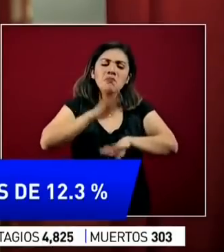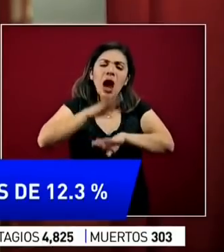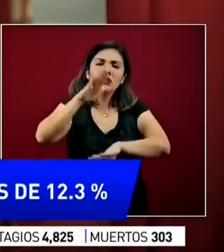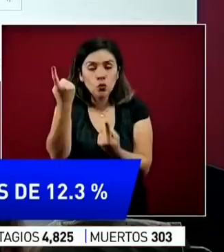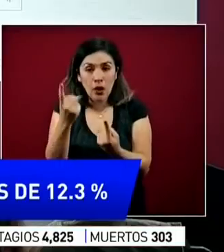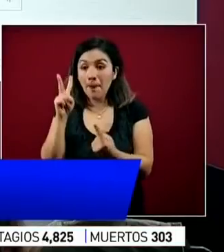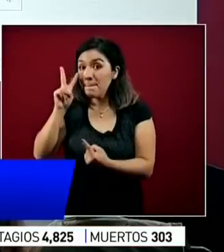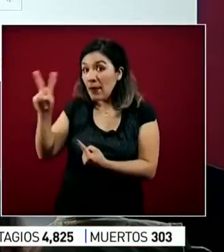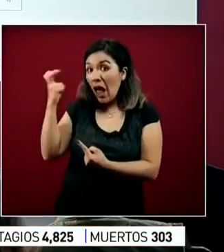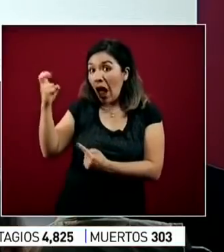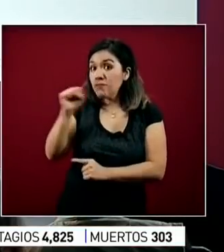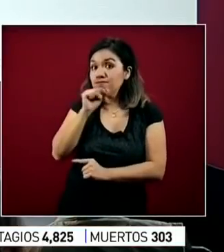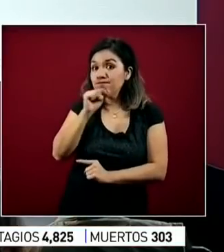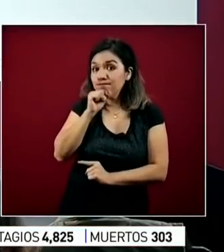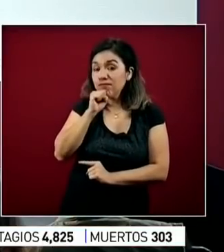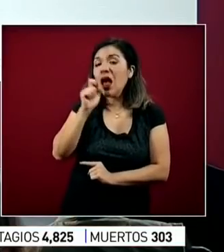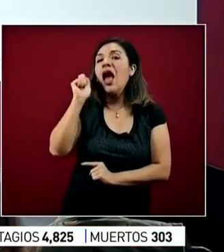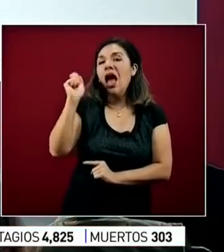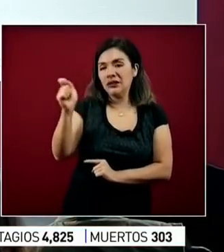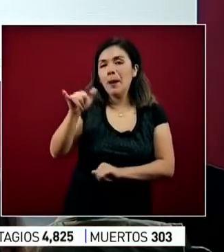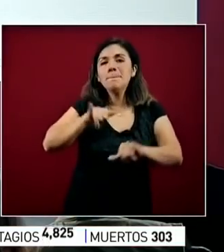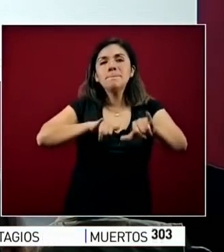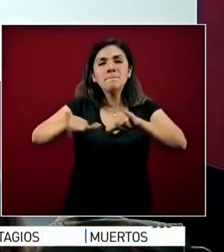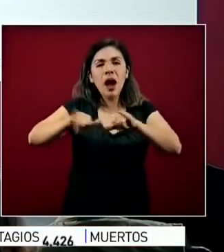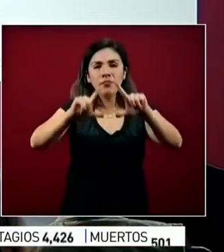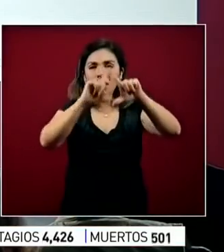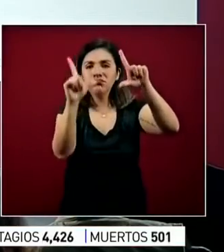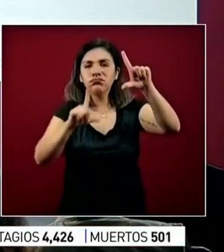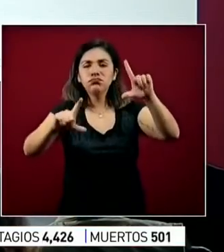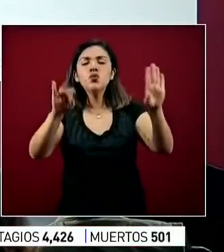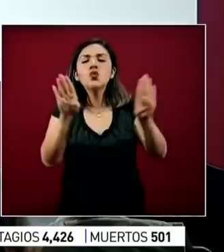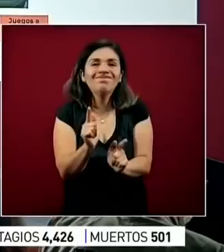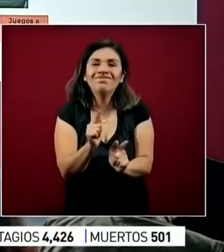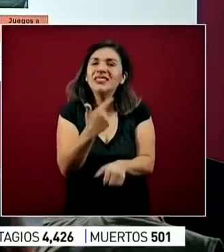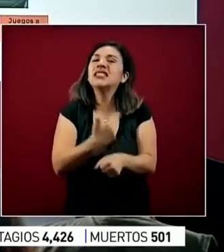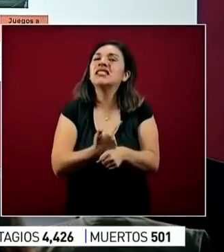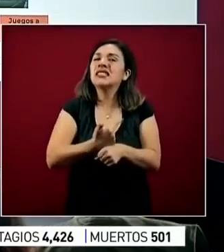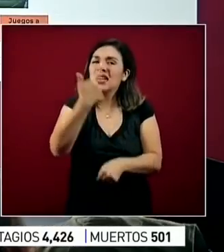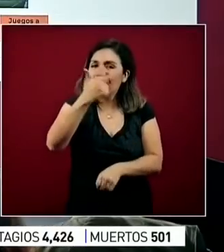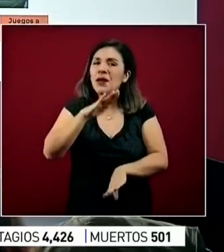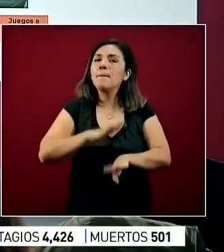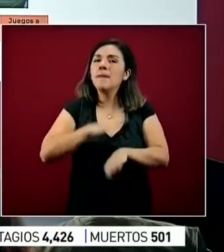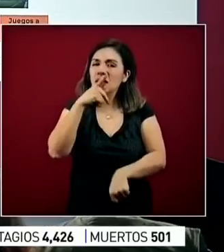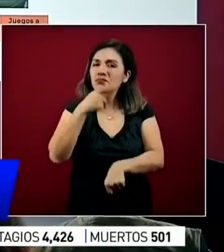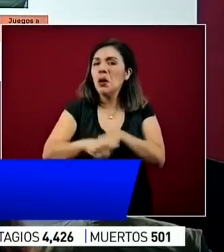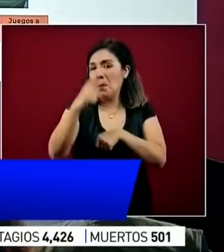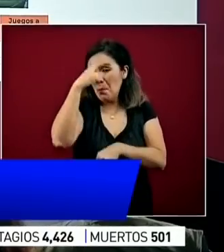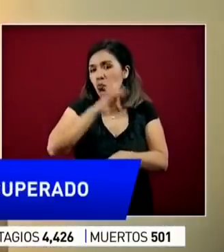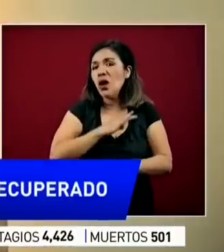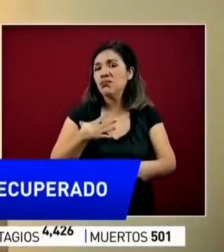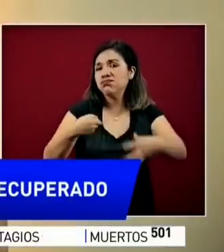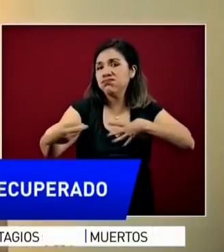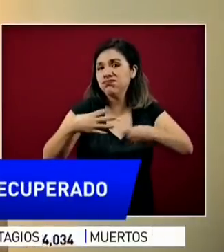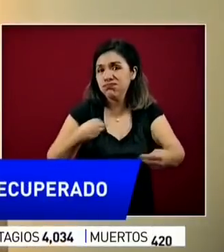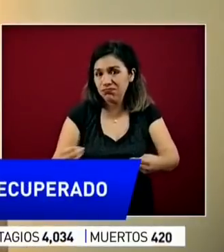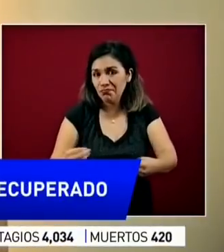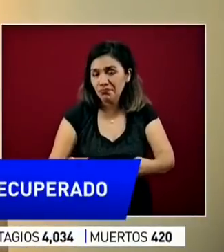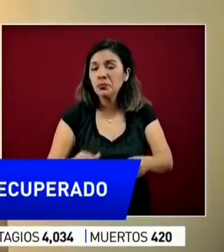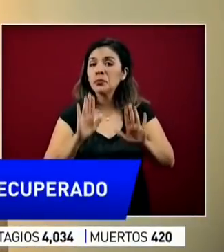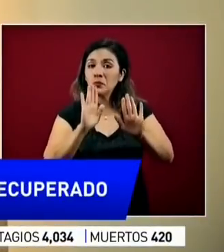5.2%. Del total de casos comprobados del nuevo coronavirus, 113,596 se han recuperado, lo que representa